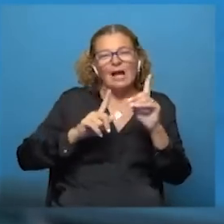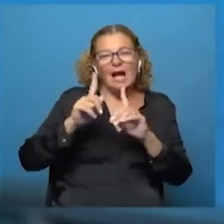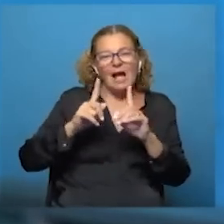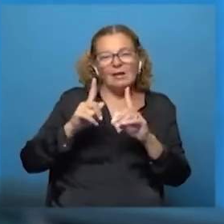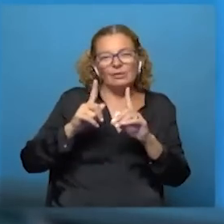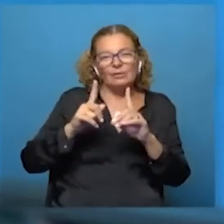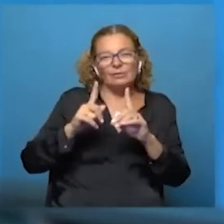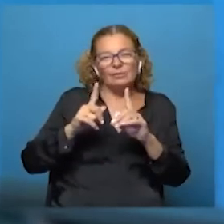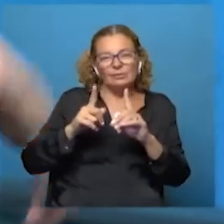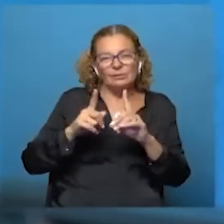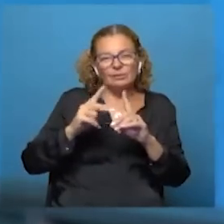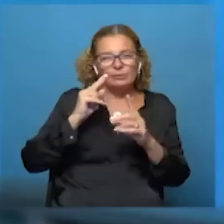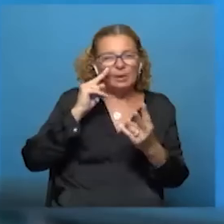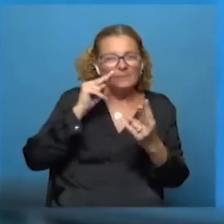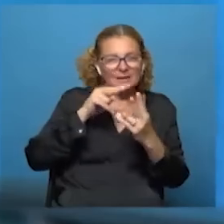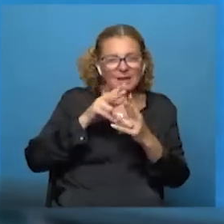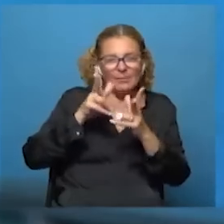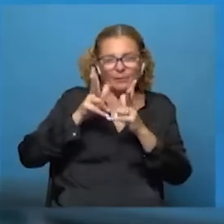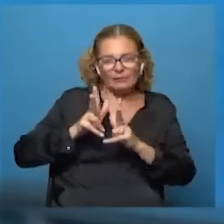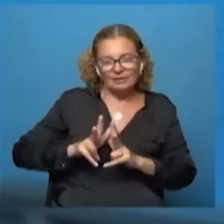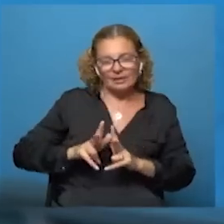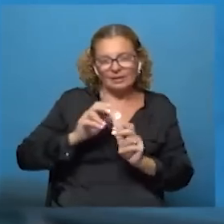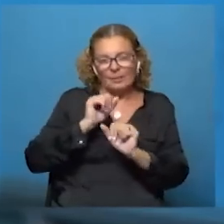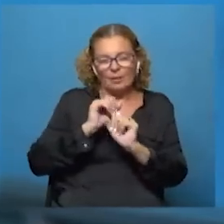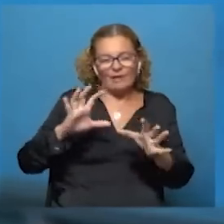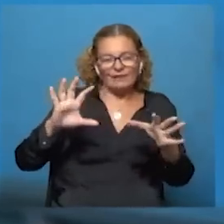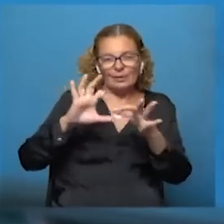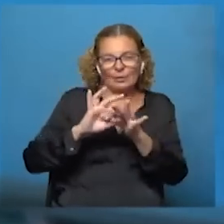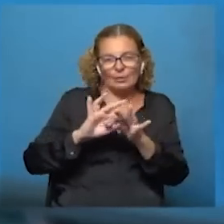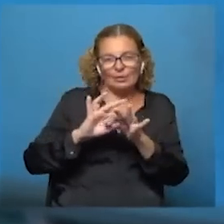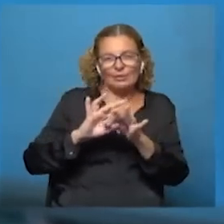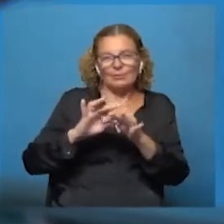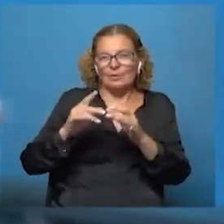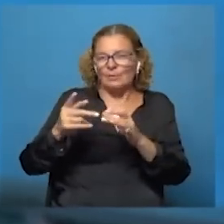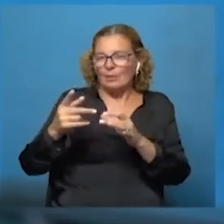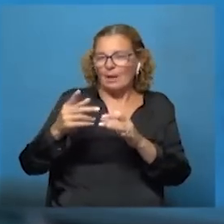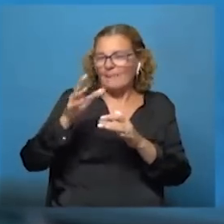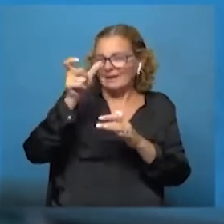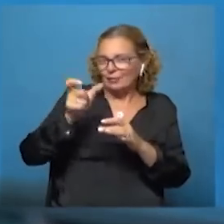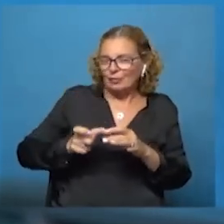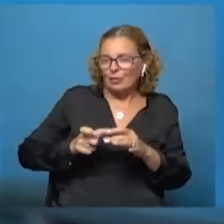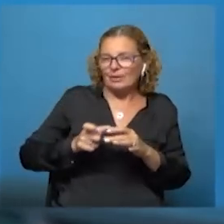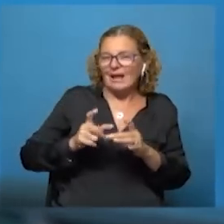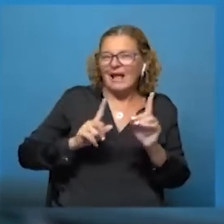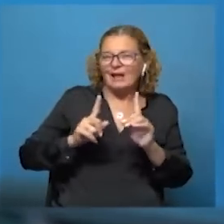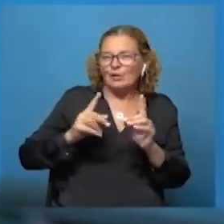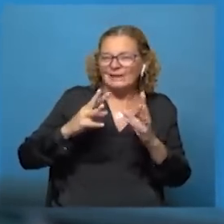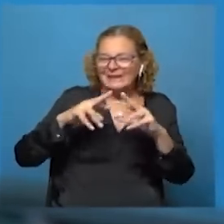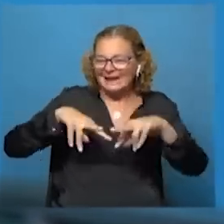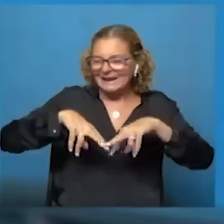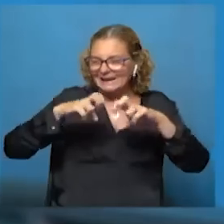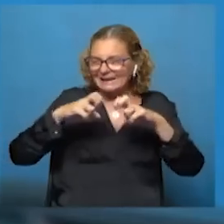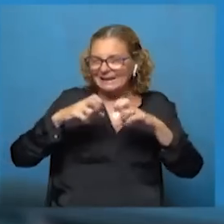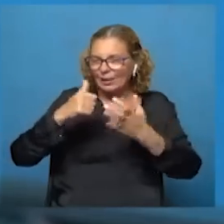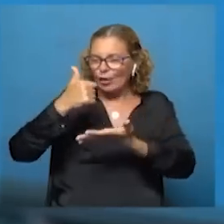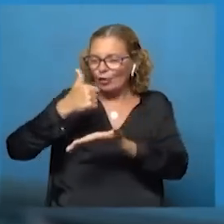tenga una mirada profesional que puedas vincular perfiladores que puedas vincular alguien que te analice desde